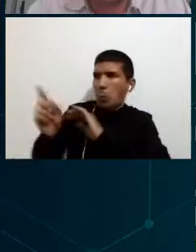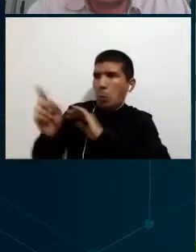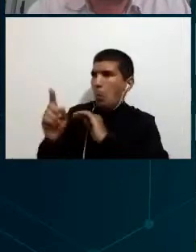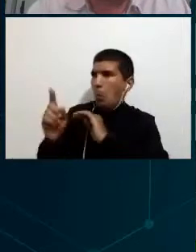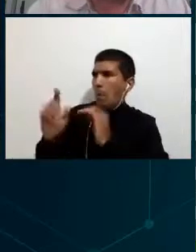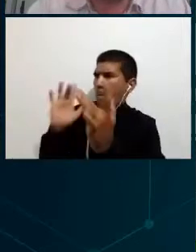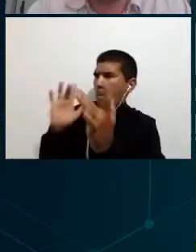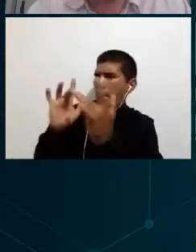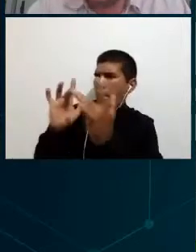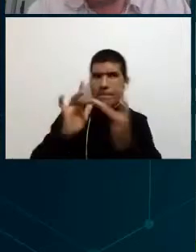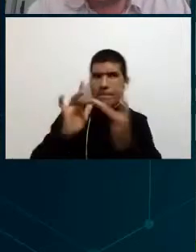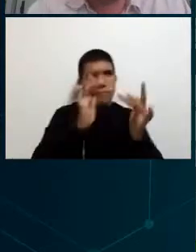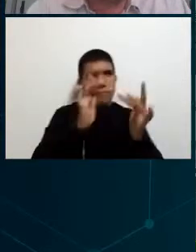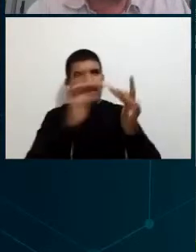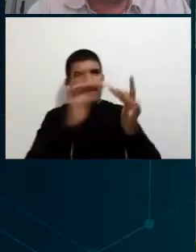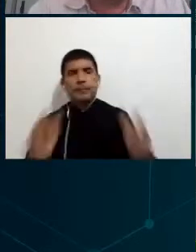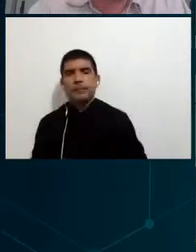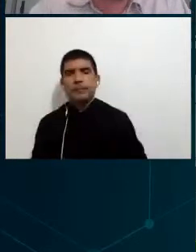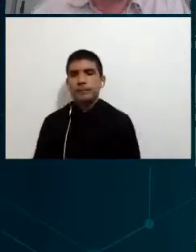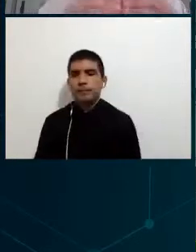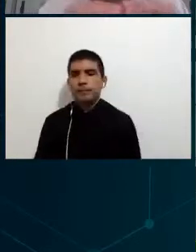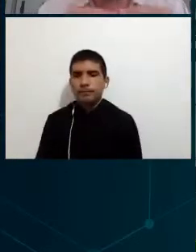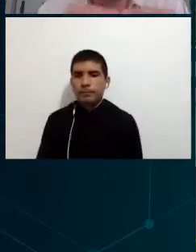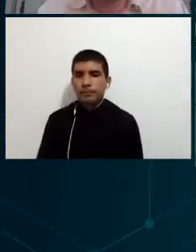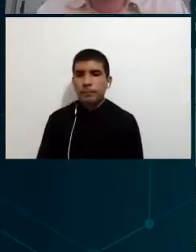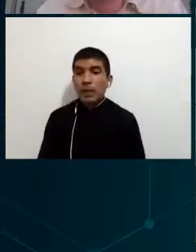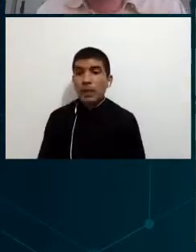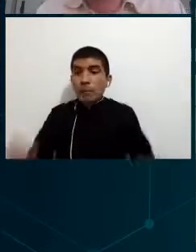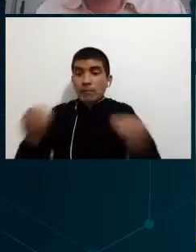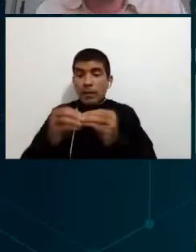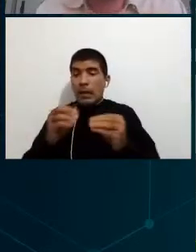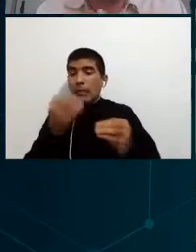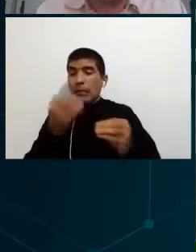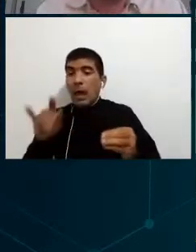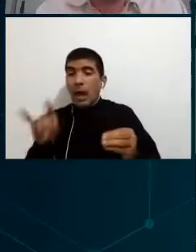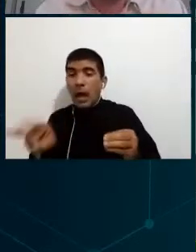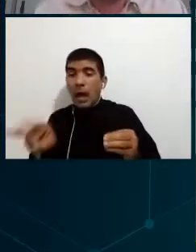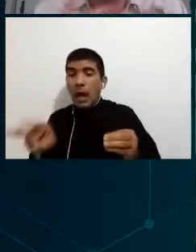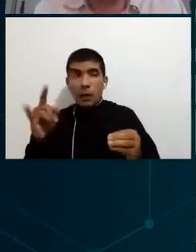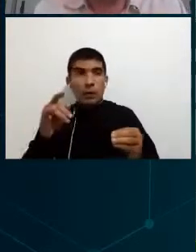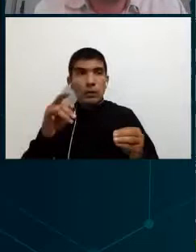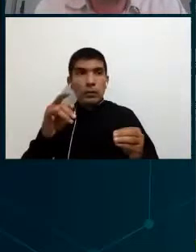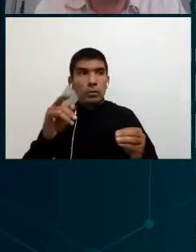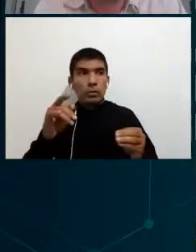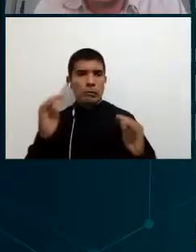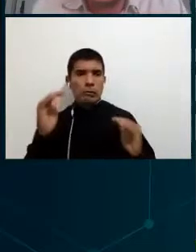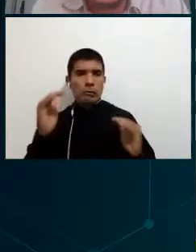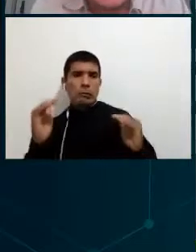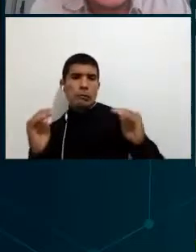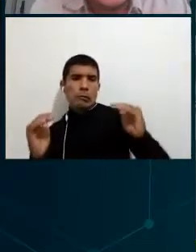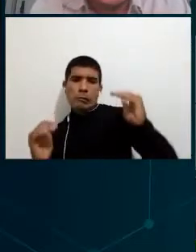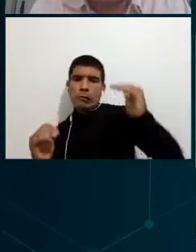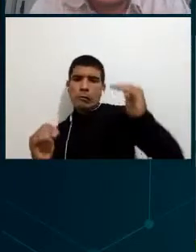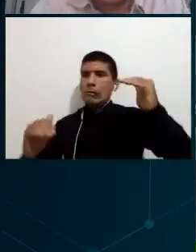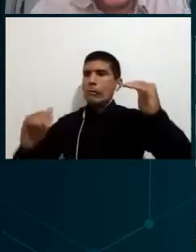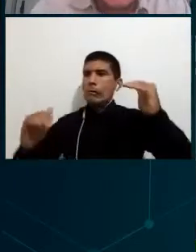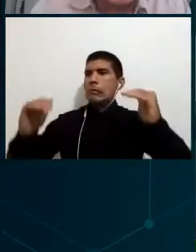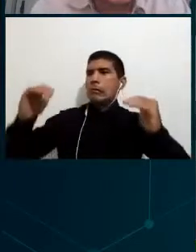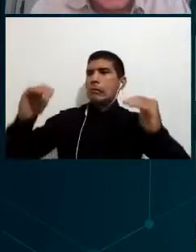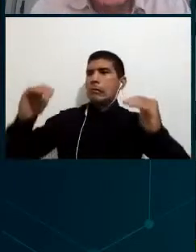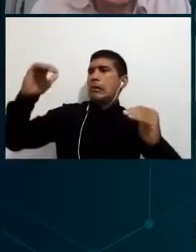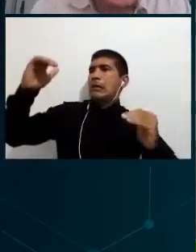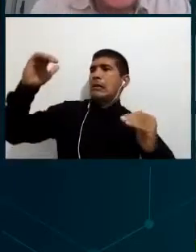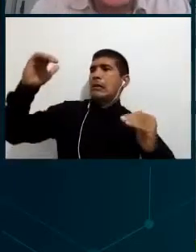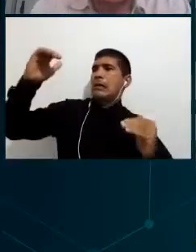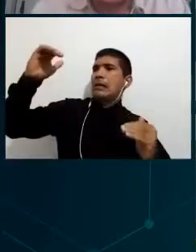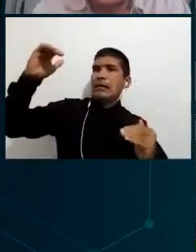origina el bloqueo de la función diferencial, lo que les comentaba ahora. Cuando hicimos una prueba de enrutamiento, evidenciamos que los relés ven una